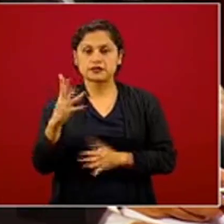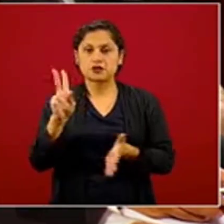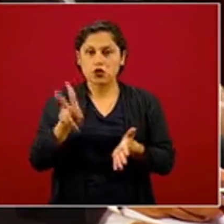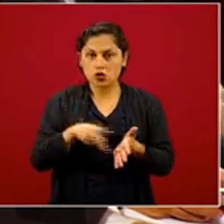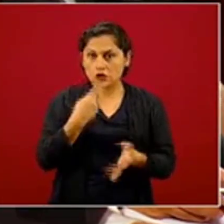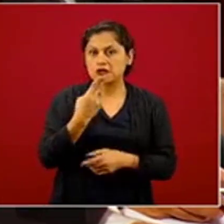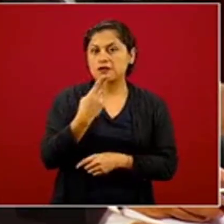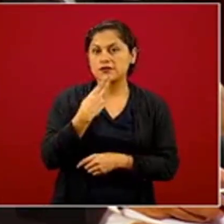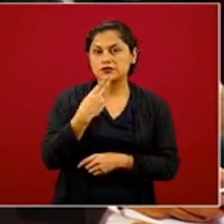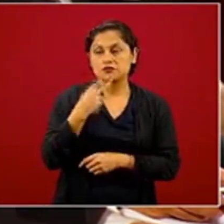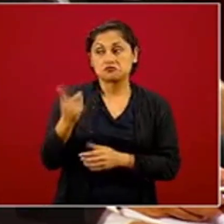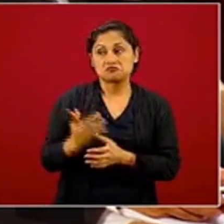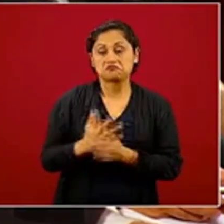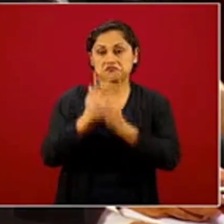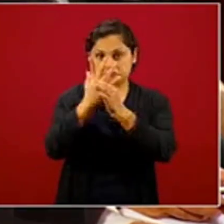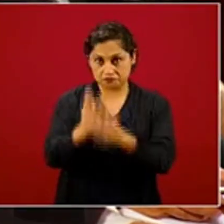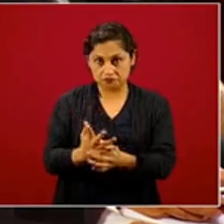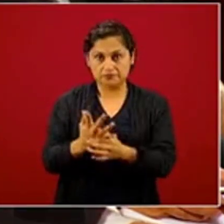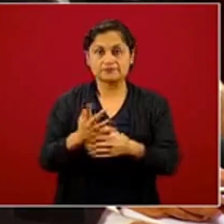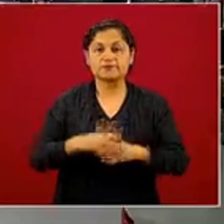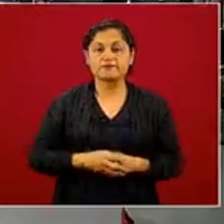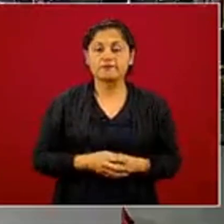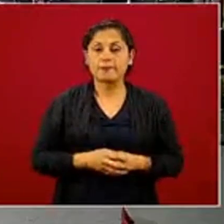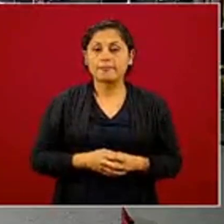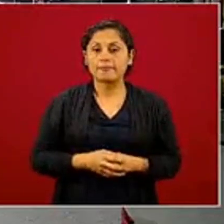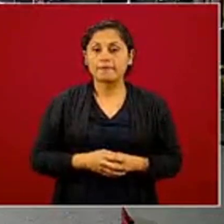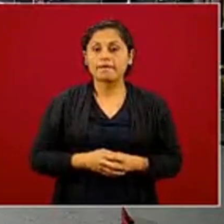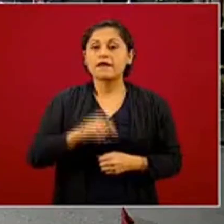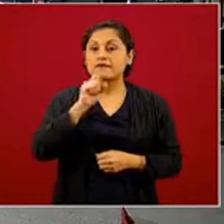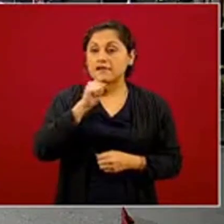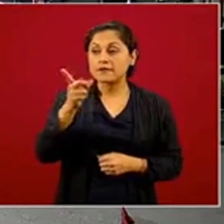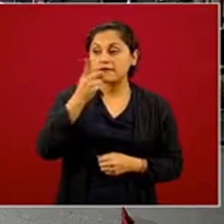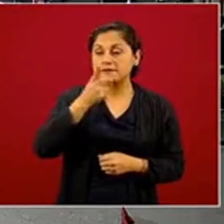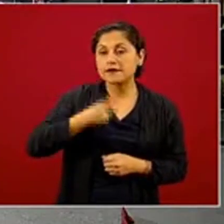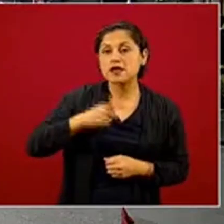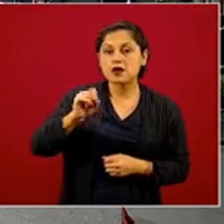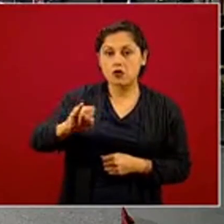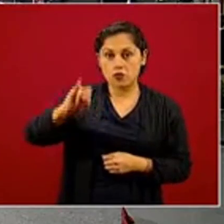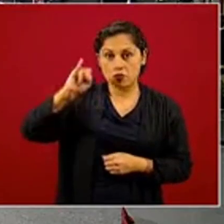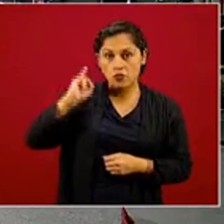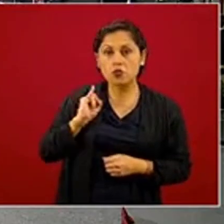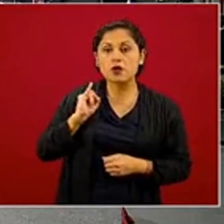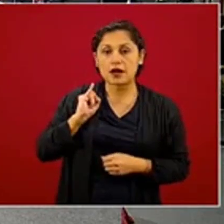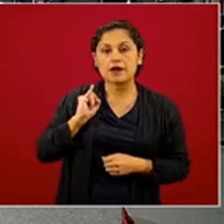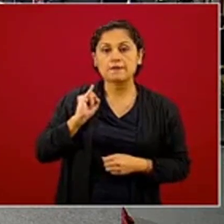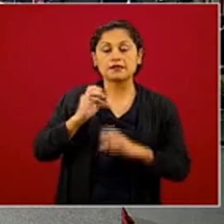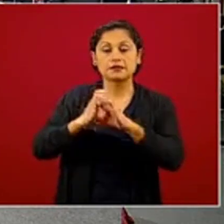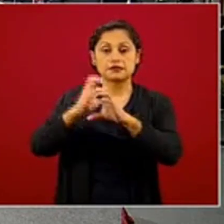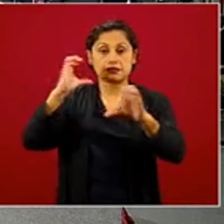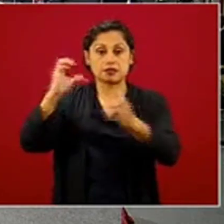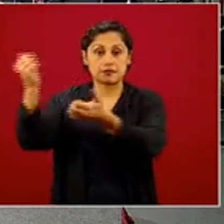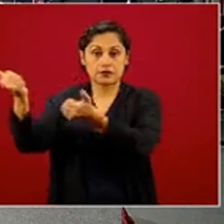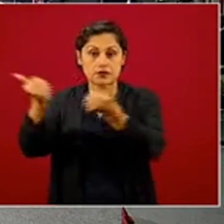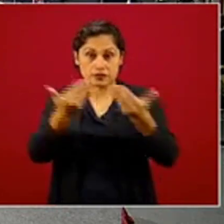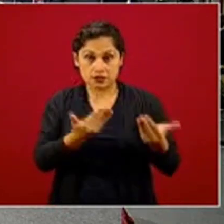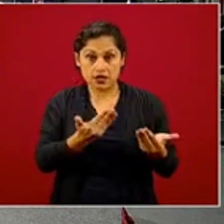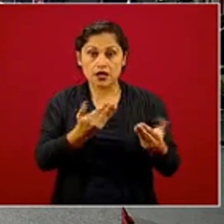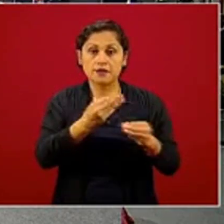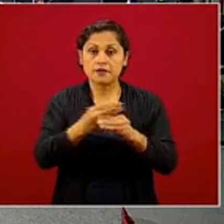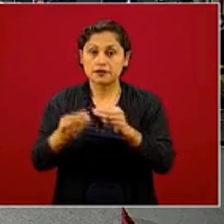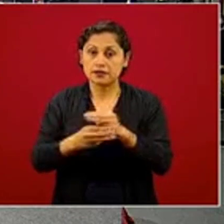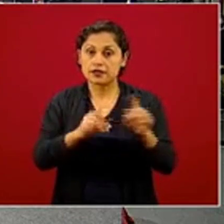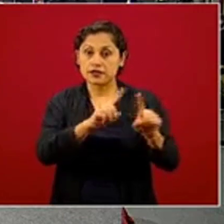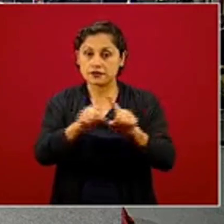También lo que ellos nos comentaron es que el jueves pasado llegó un tráiler con equipo en el que